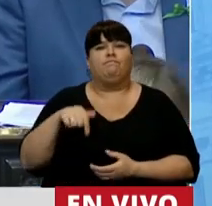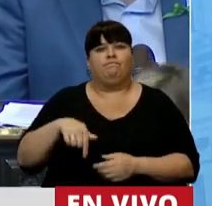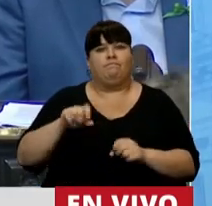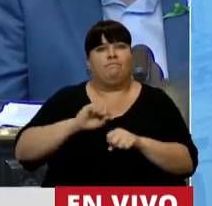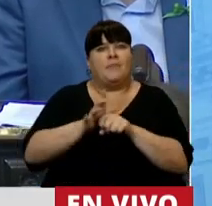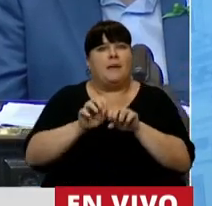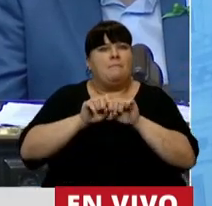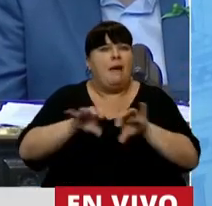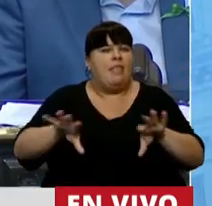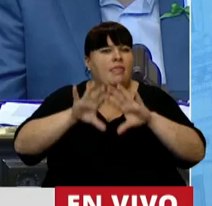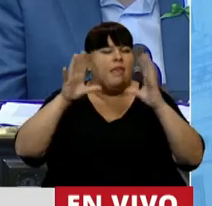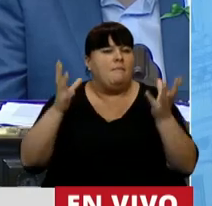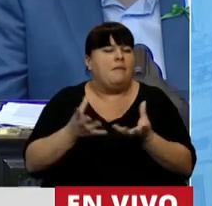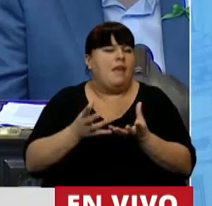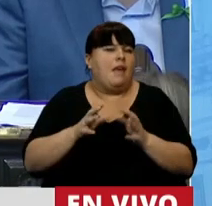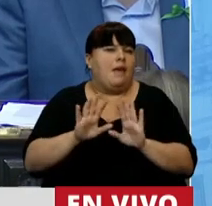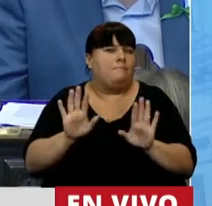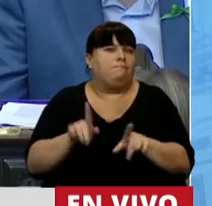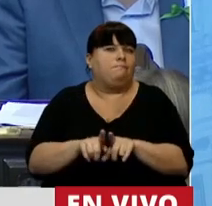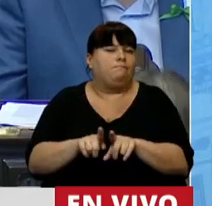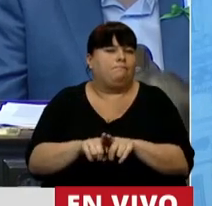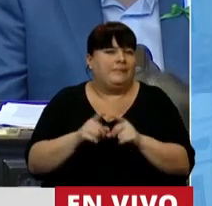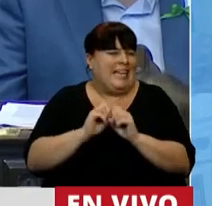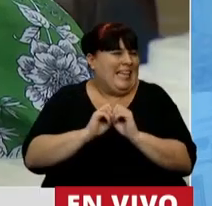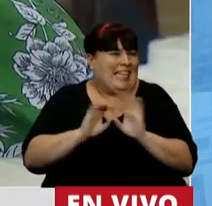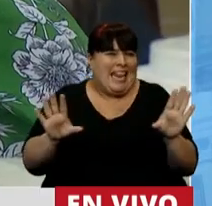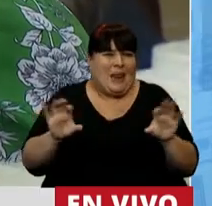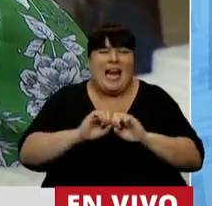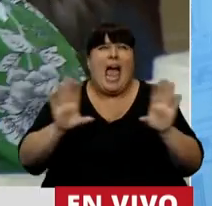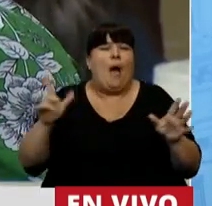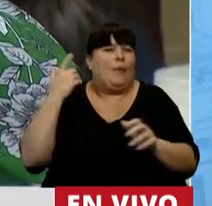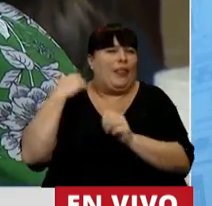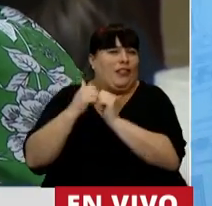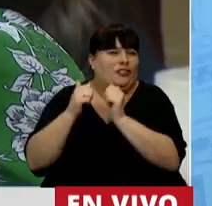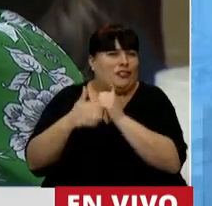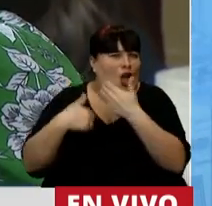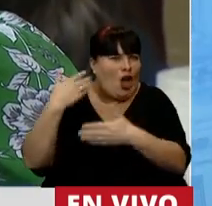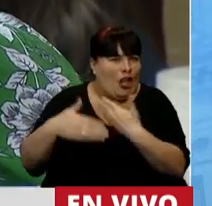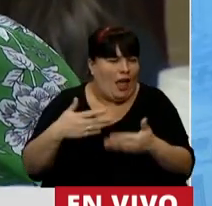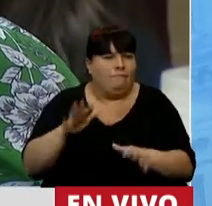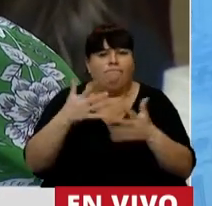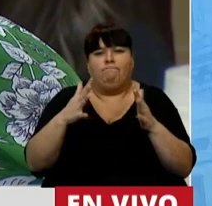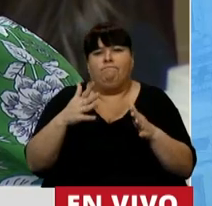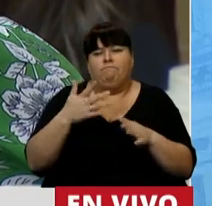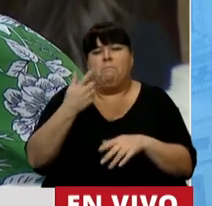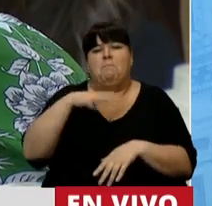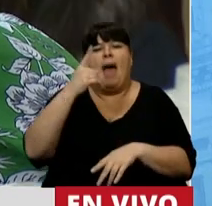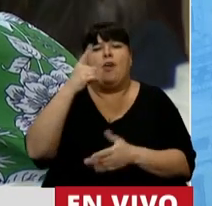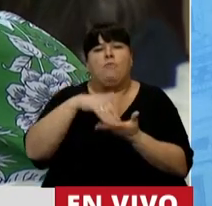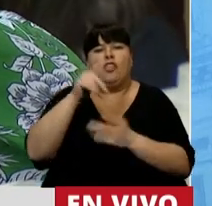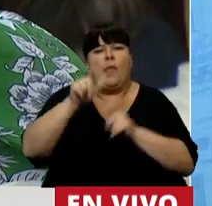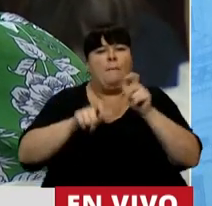las pandemias más terribles, más graves de la historia, donde aproximadamente más de 1 millón